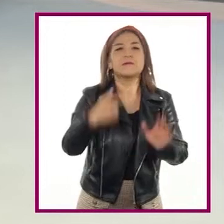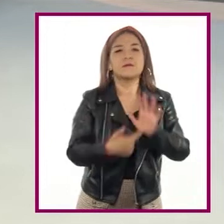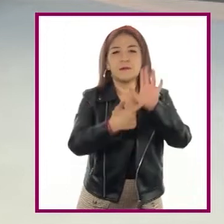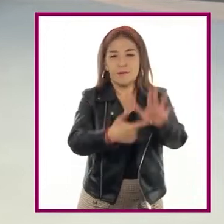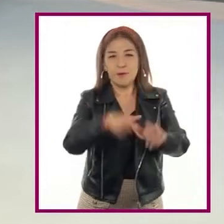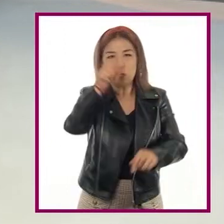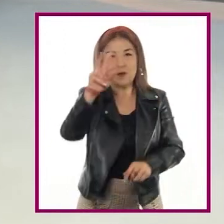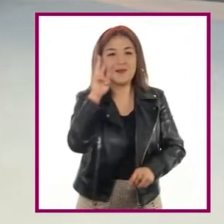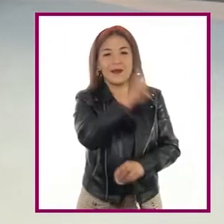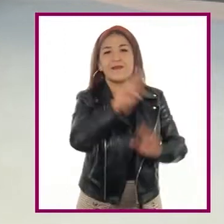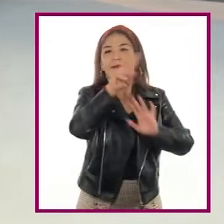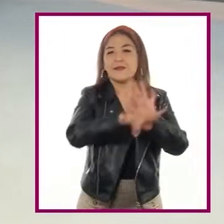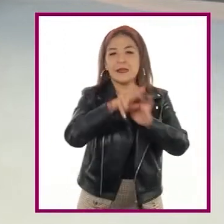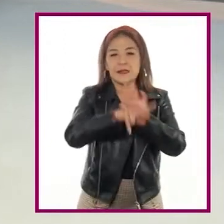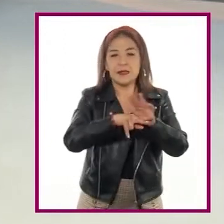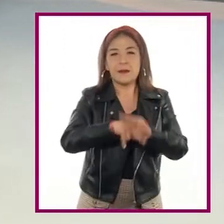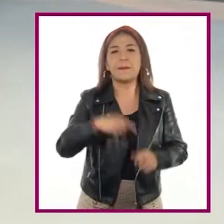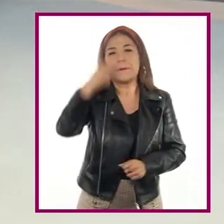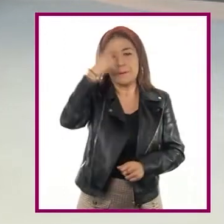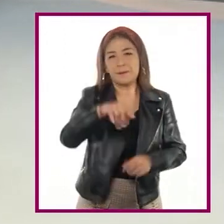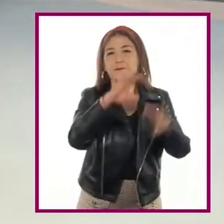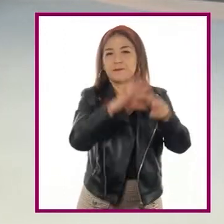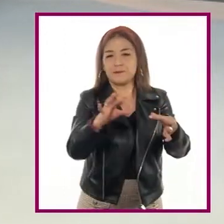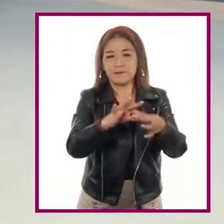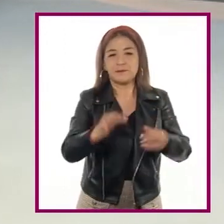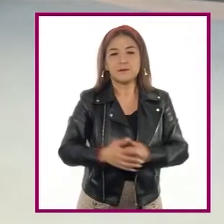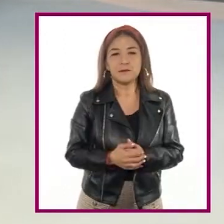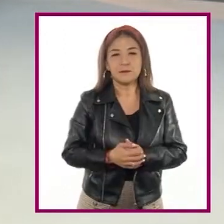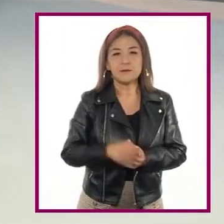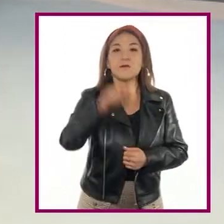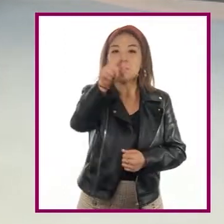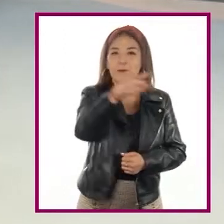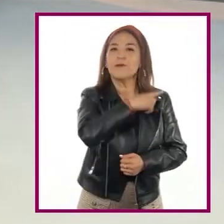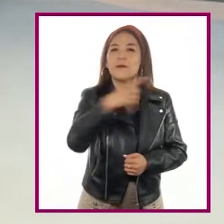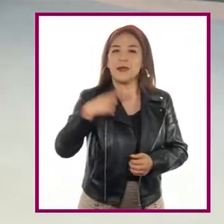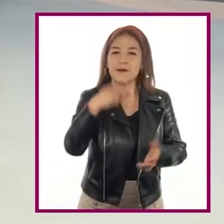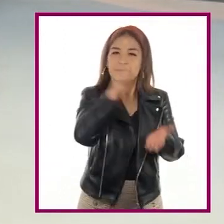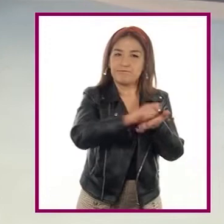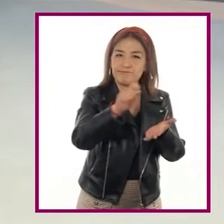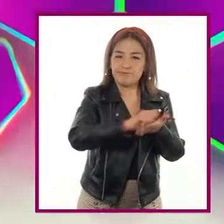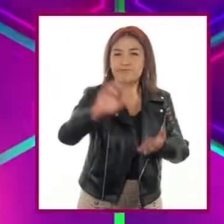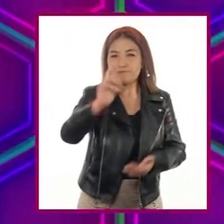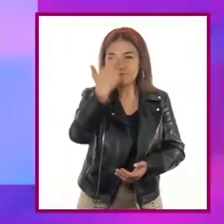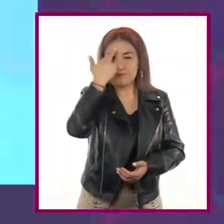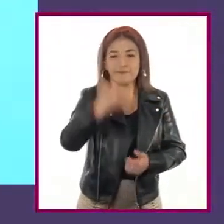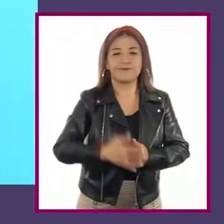ver y escuchar el siguiente recurso audiovisual. Recuerden realizar anotaciones.